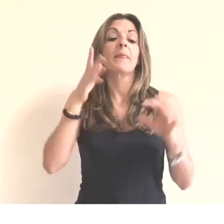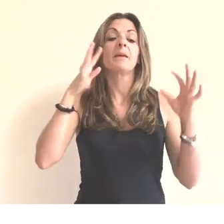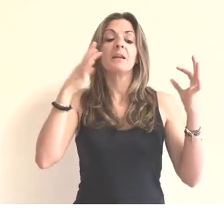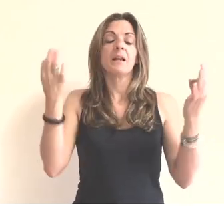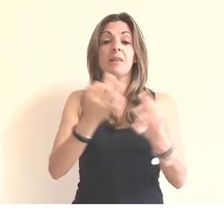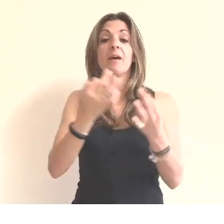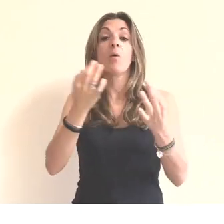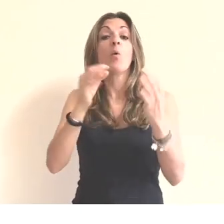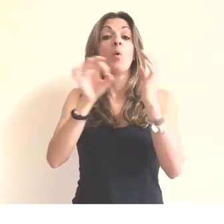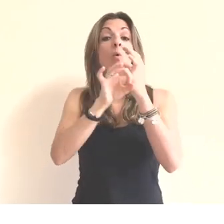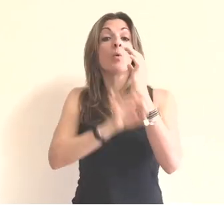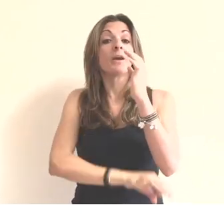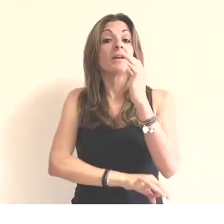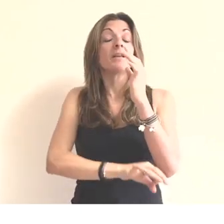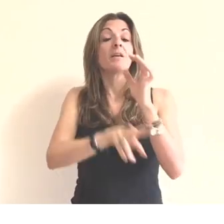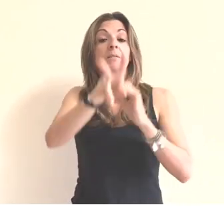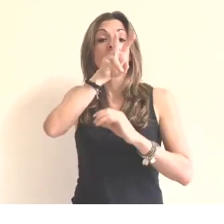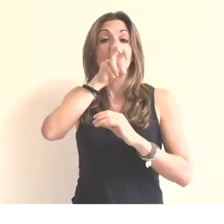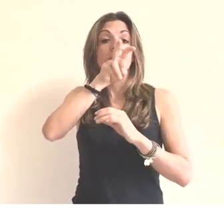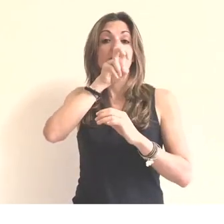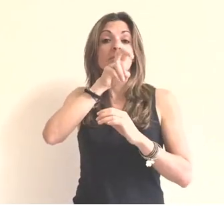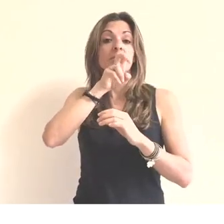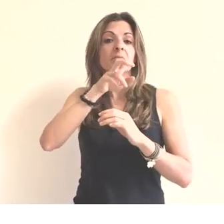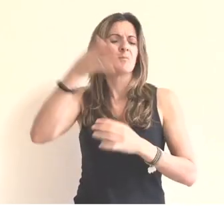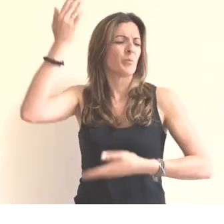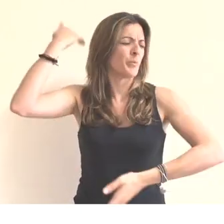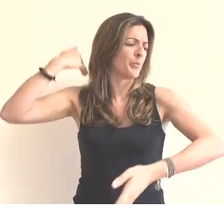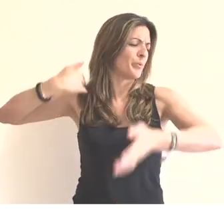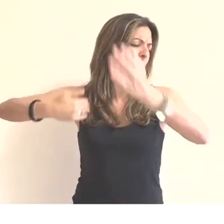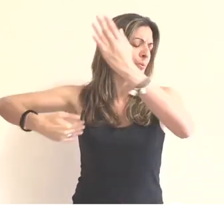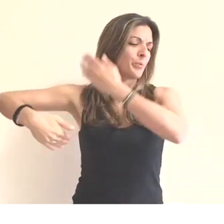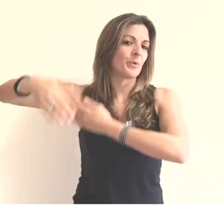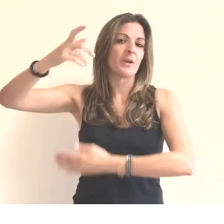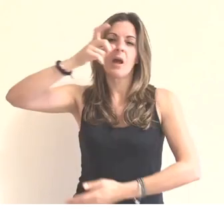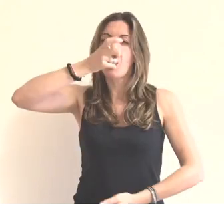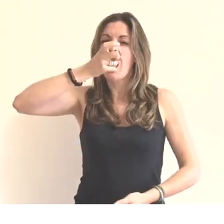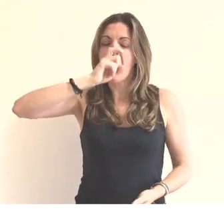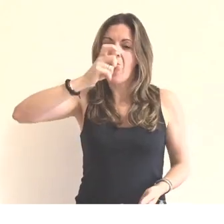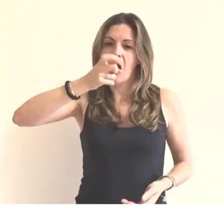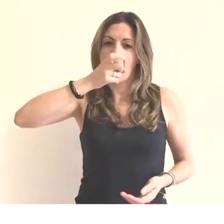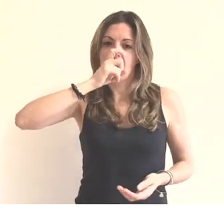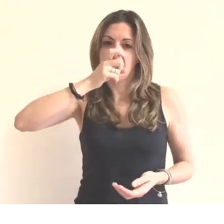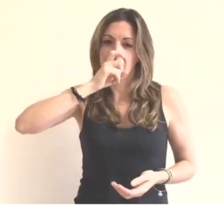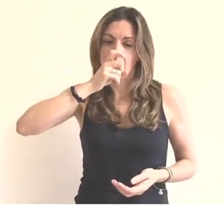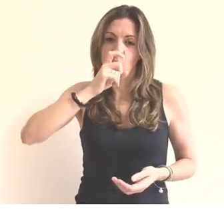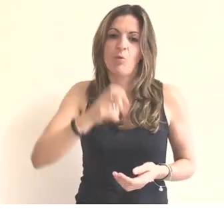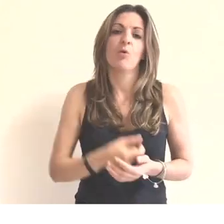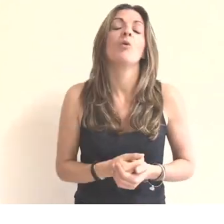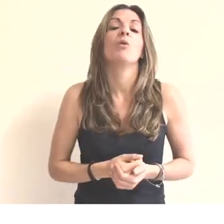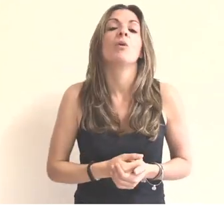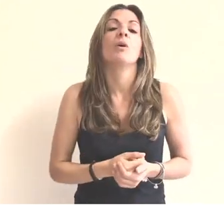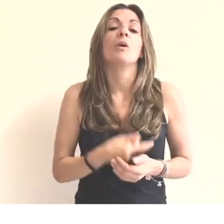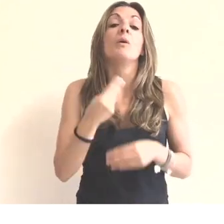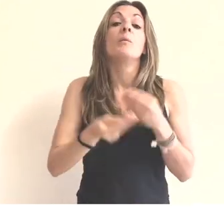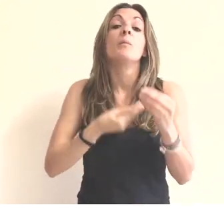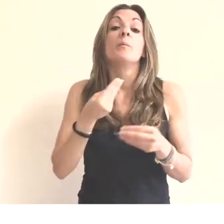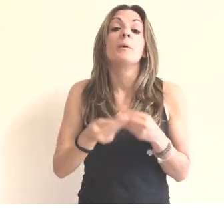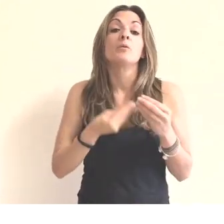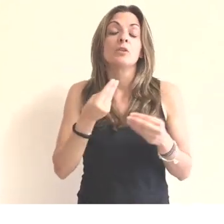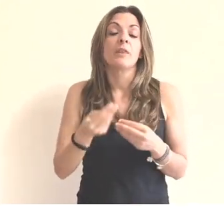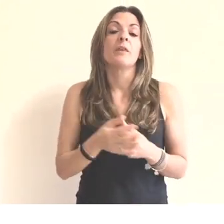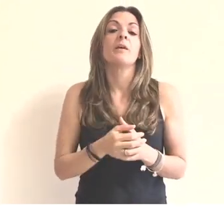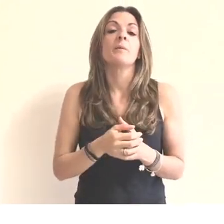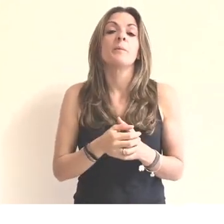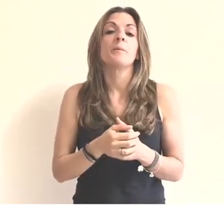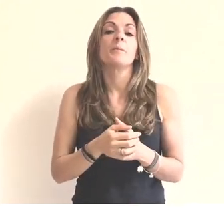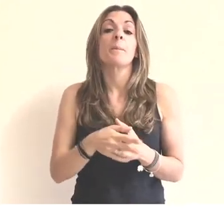realidad es un ejercicio de respiración que viene de mucho tiempo atrás, es un ejercicio de pranayama yógico. Lo que